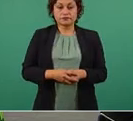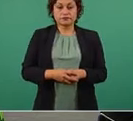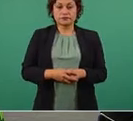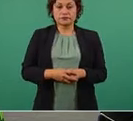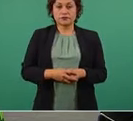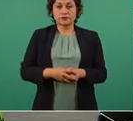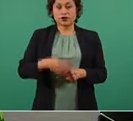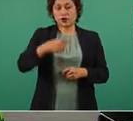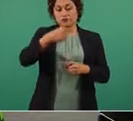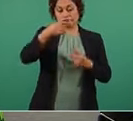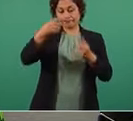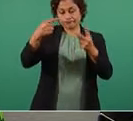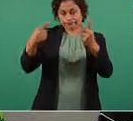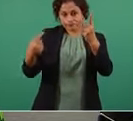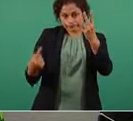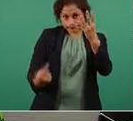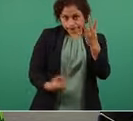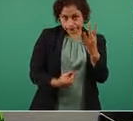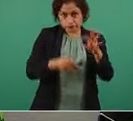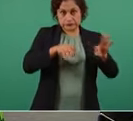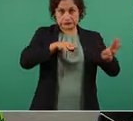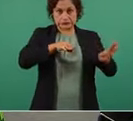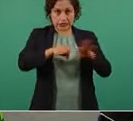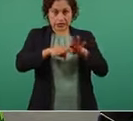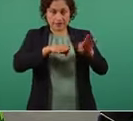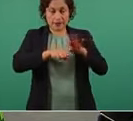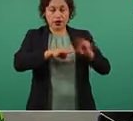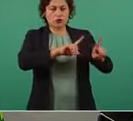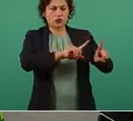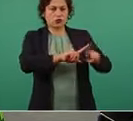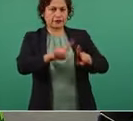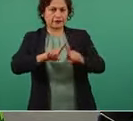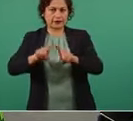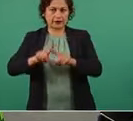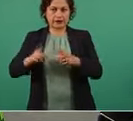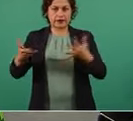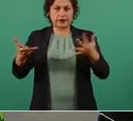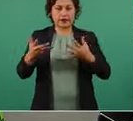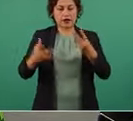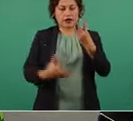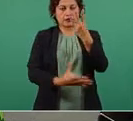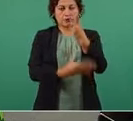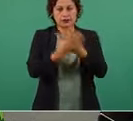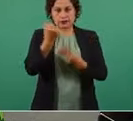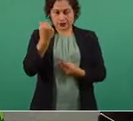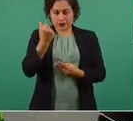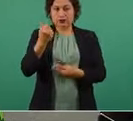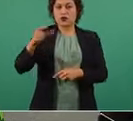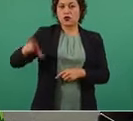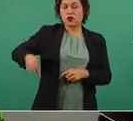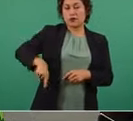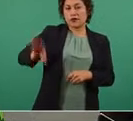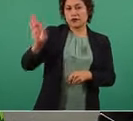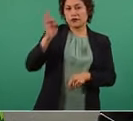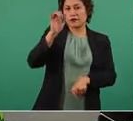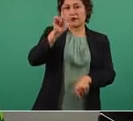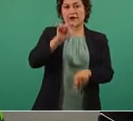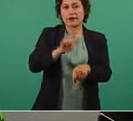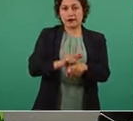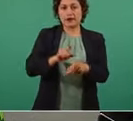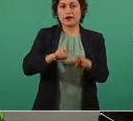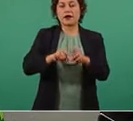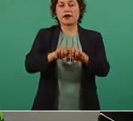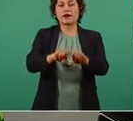todas las acciones que se han hecho por los tres órdenes de gobierno, tanto por el gobierno federal, el Gabinete de